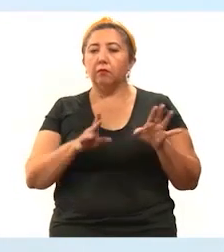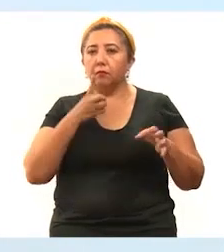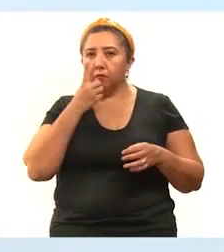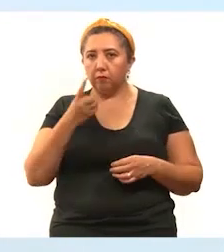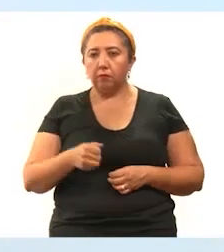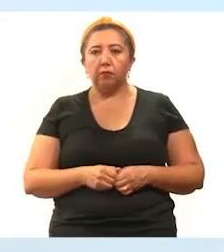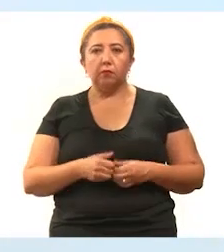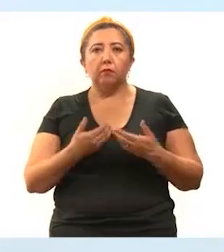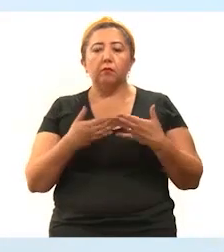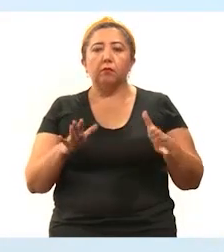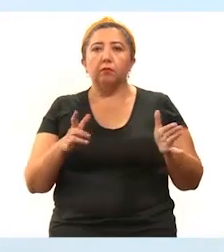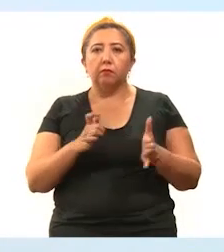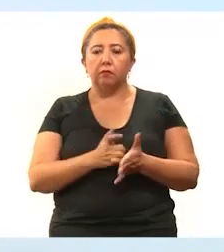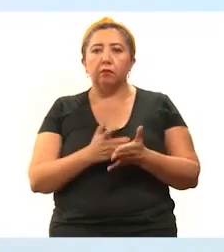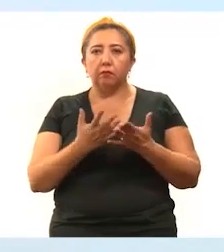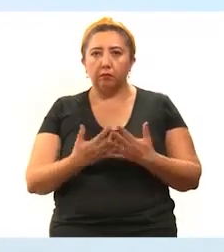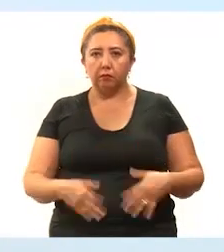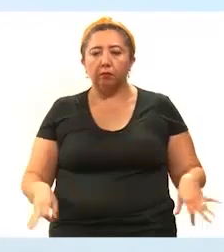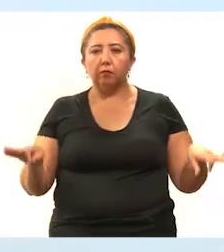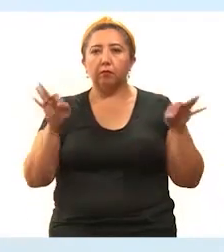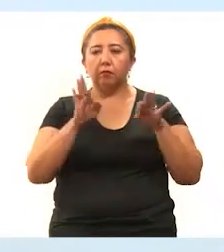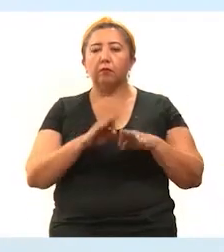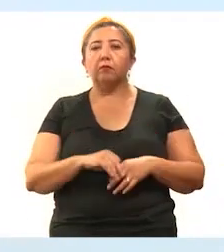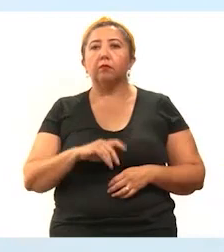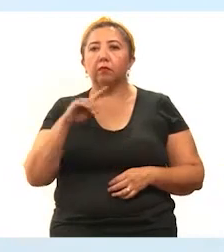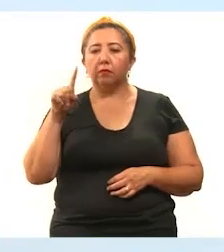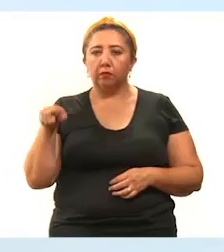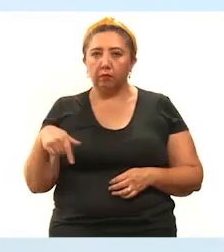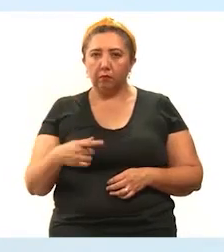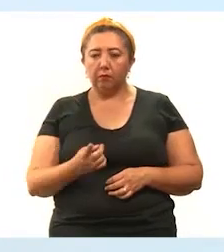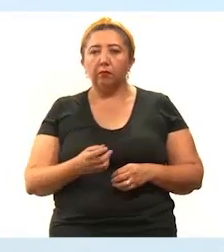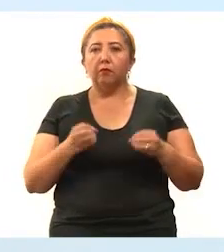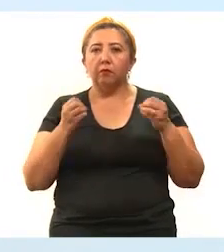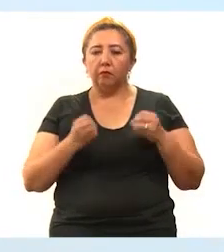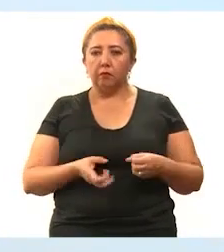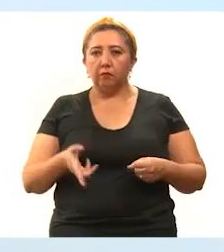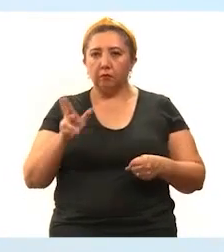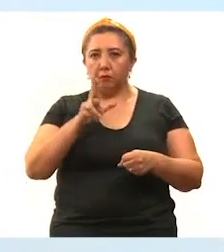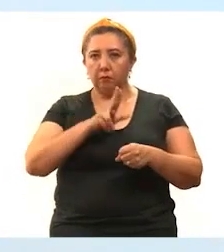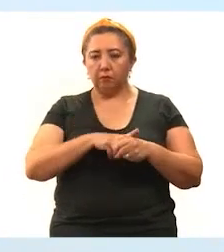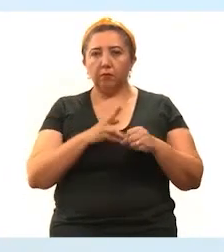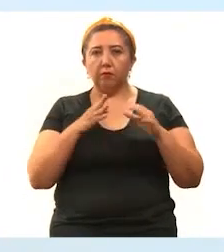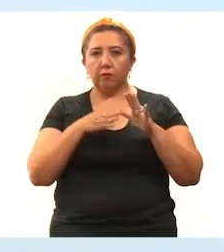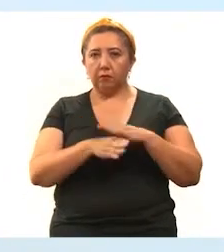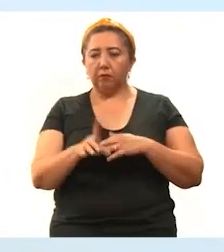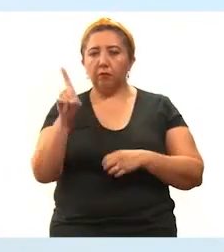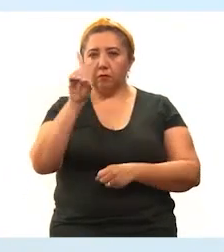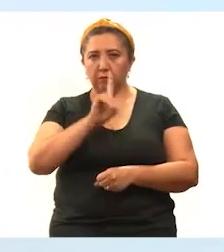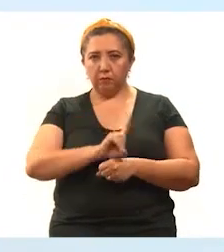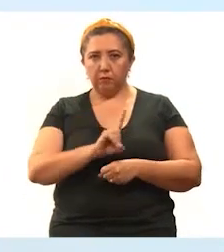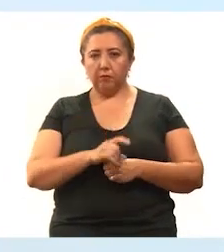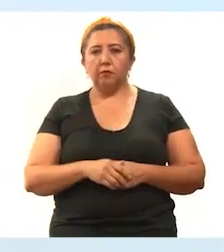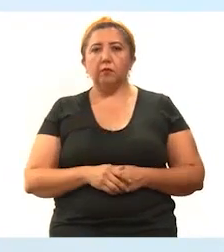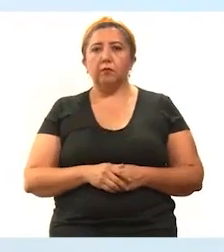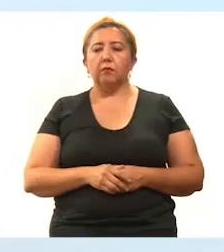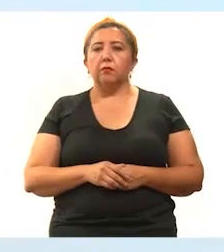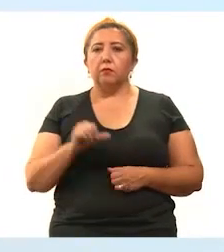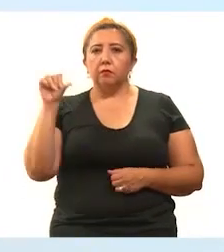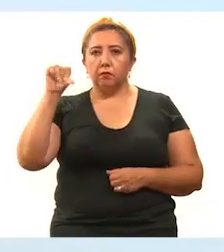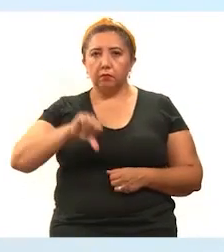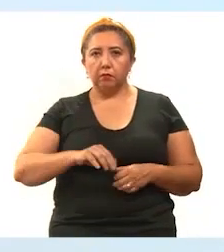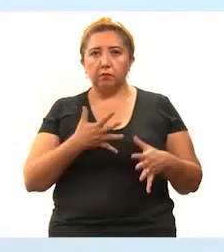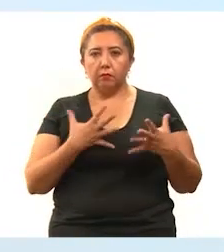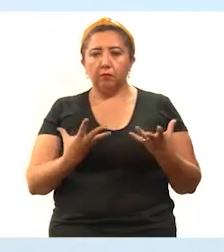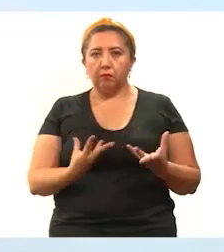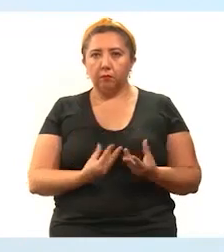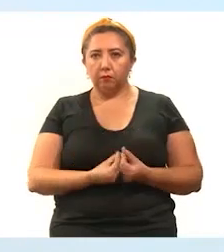se ha señalado en la reapertura económica, los datos más importantes son la ocupación hospitalaria y los ingresos diarios. El